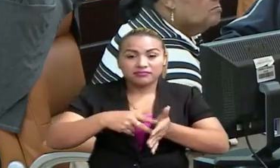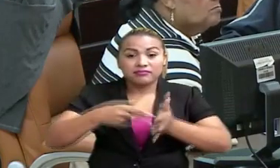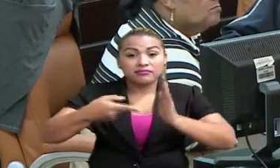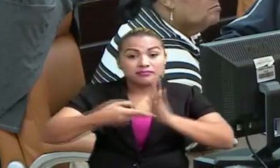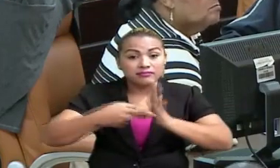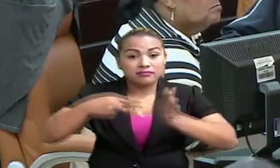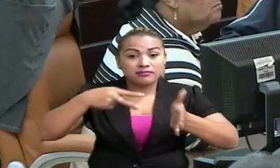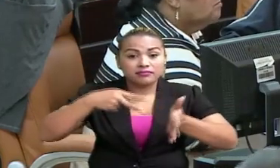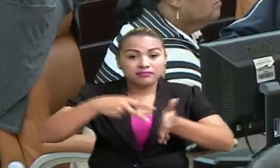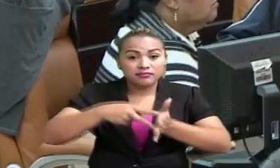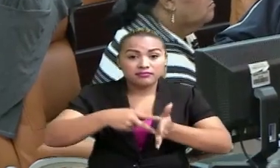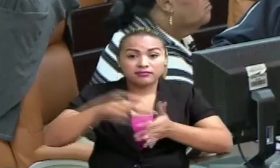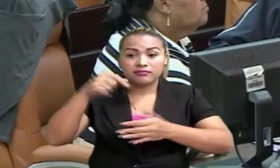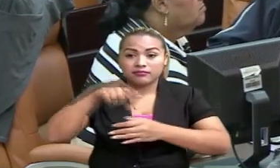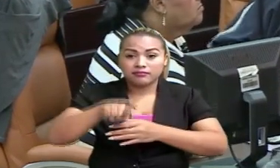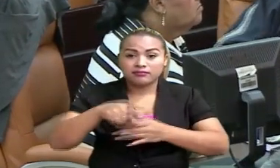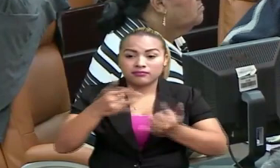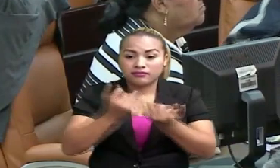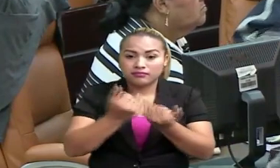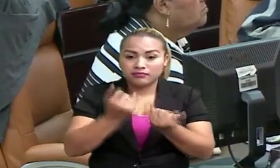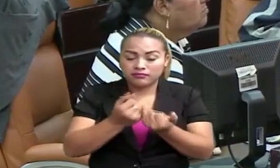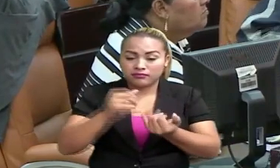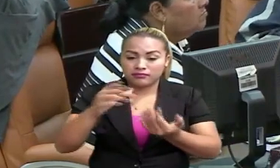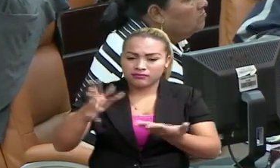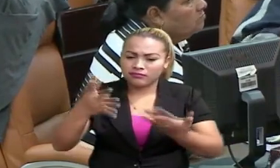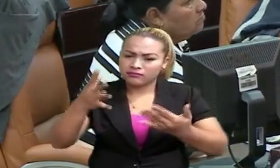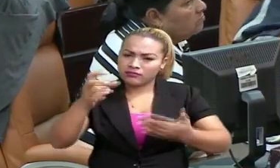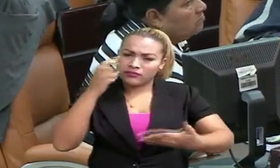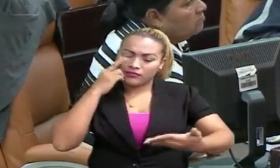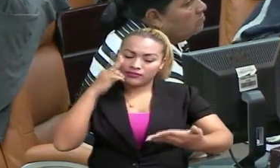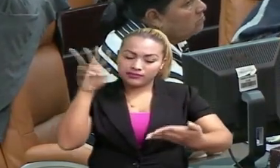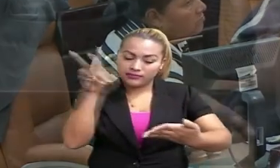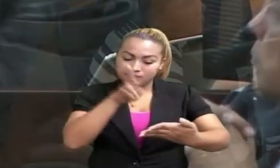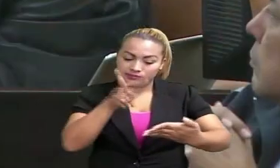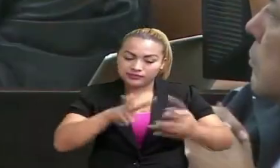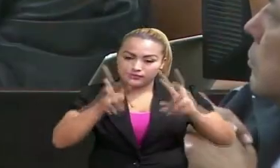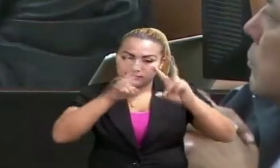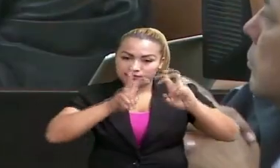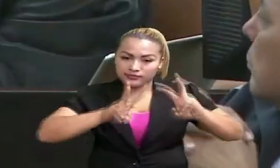Significa que agarremos este presupuesto, ¿ya?,